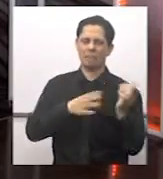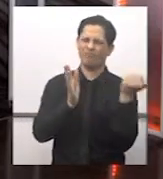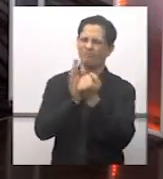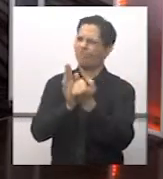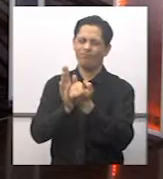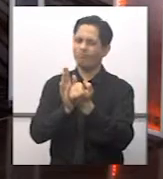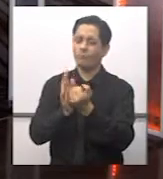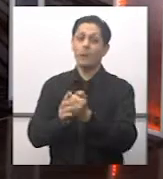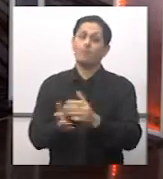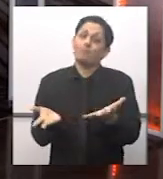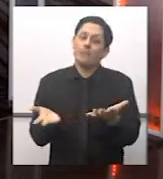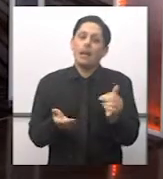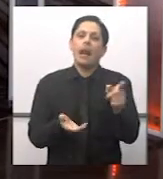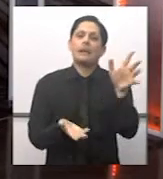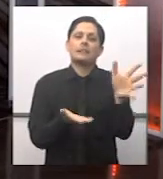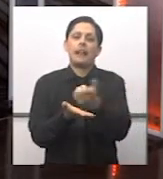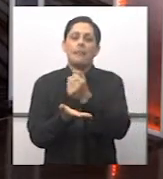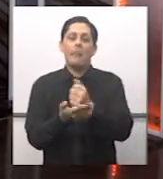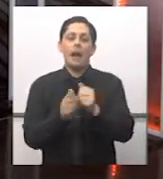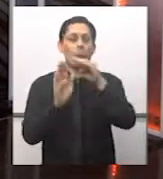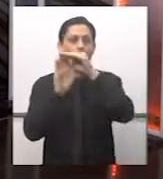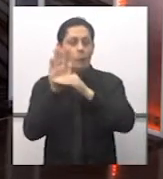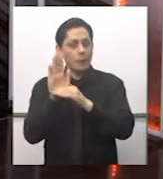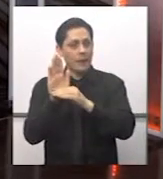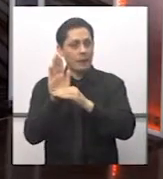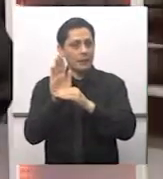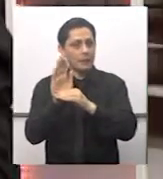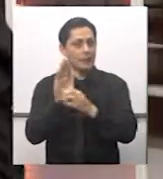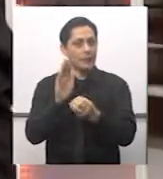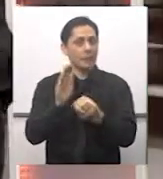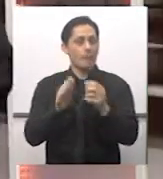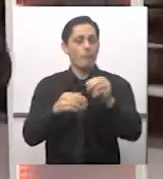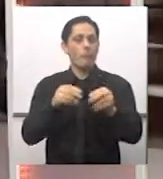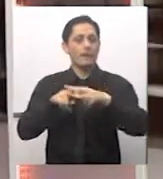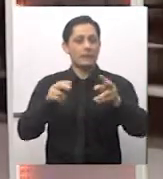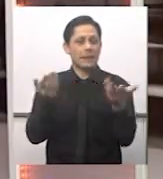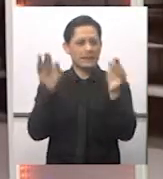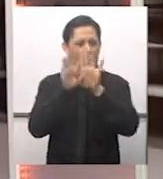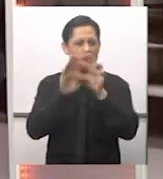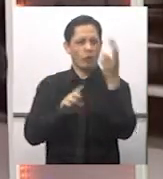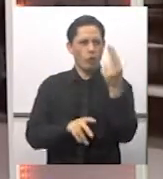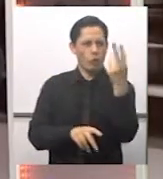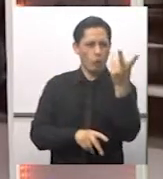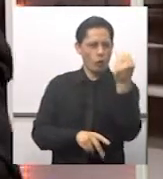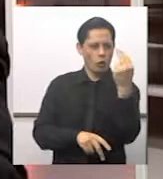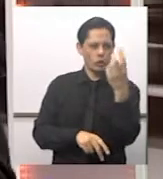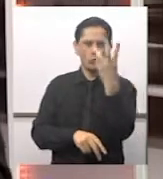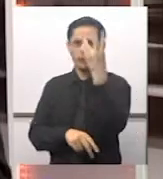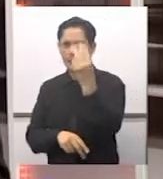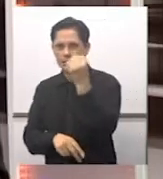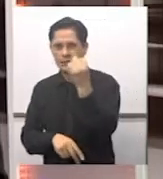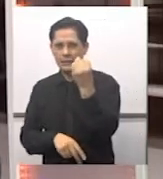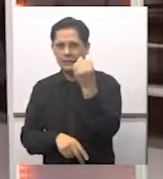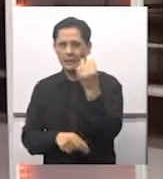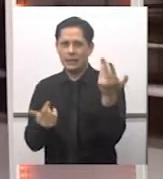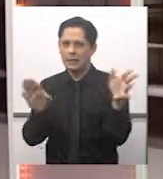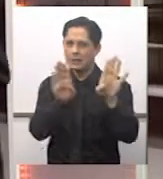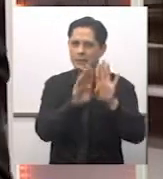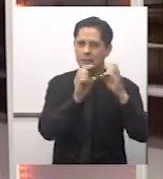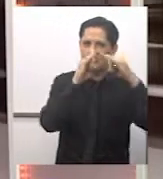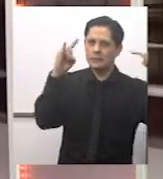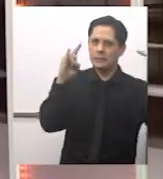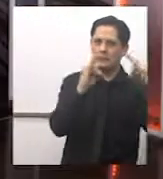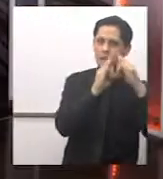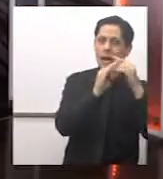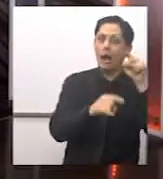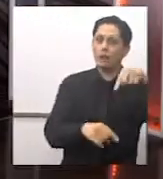pensaba que se iban a cerrar 12 o 13 este año, se iba a comenzar a cerrar. Y ya son 16, por lo tanto se avanza también en la región. Intendente, un gusto